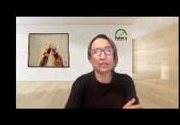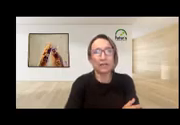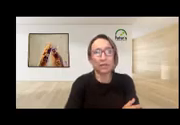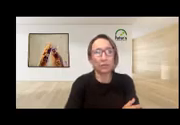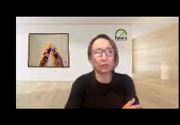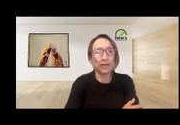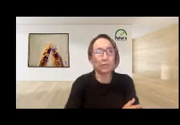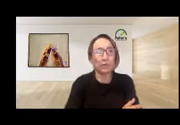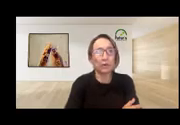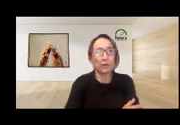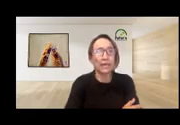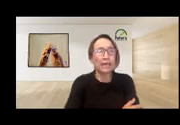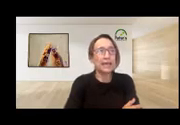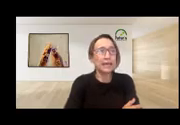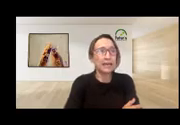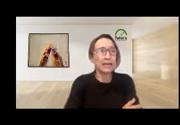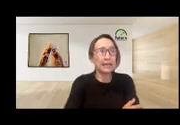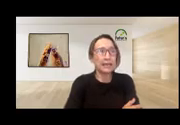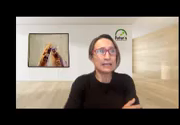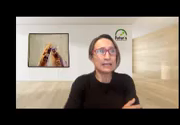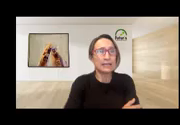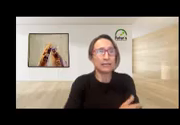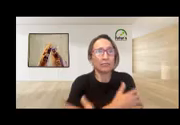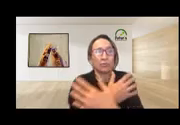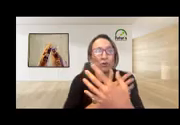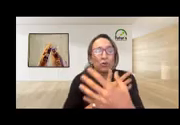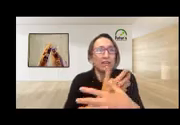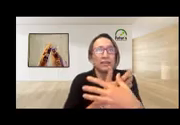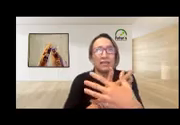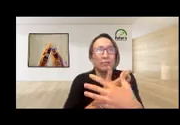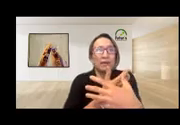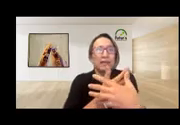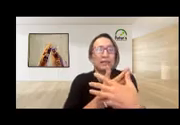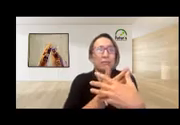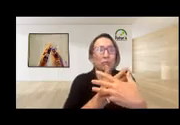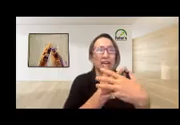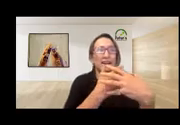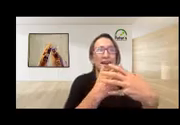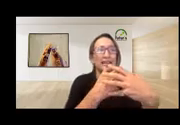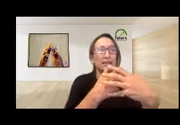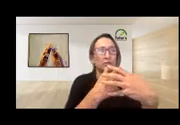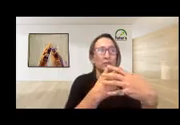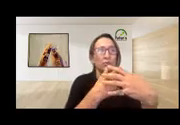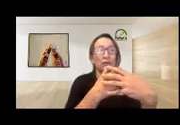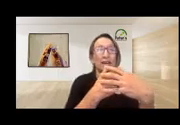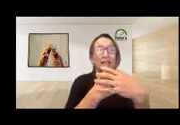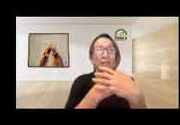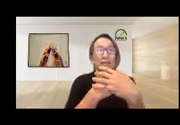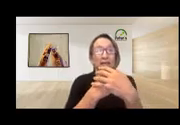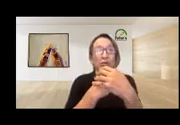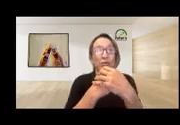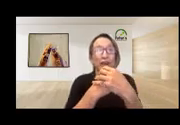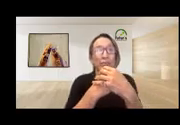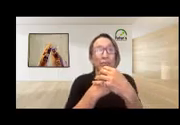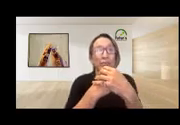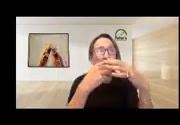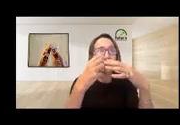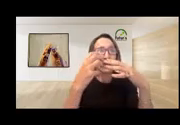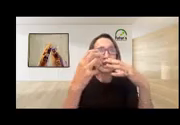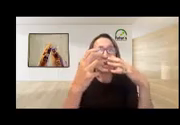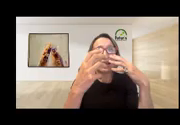unas 3 personas al mismo tiempo y por lo que simplemente por el área no se podía ir